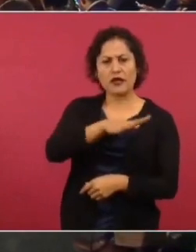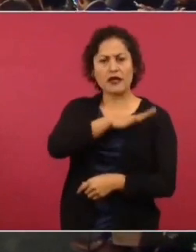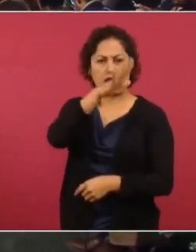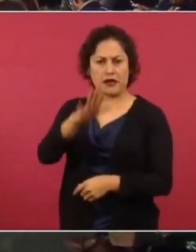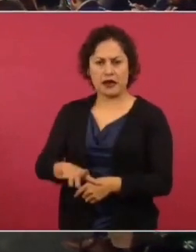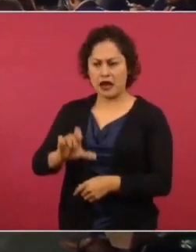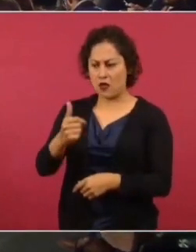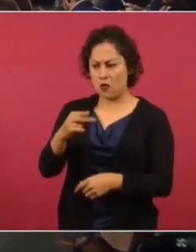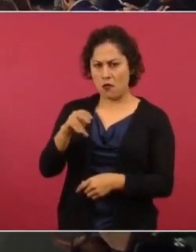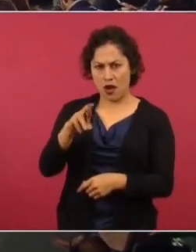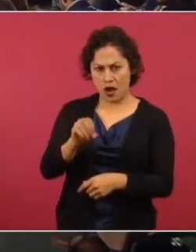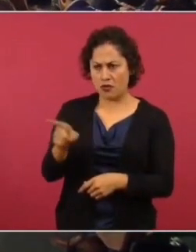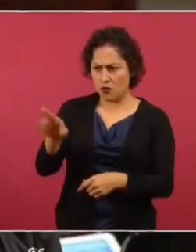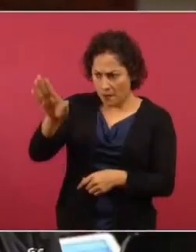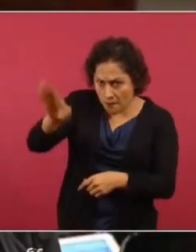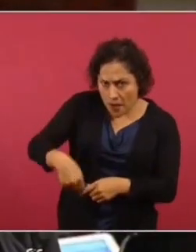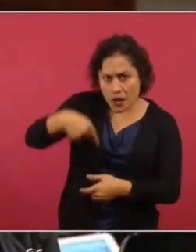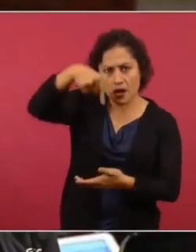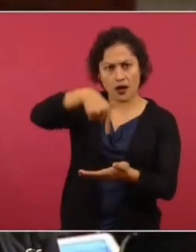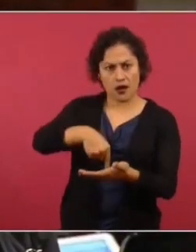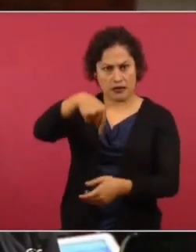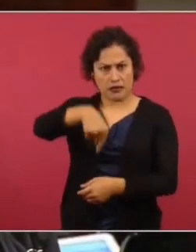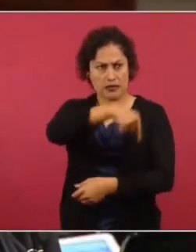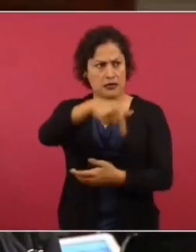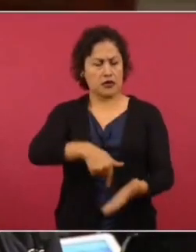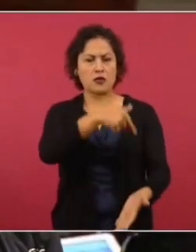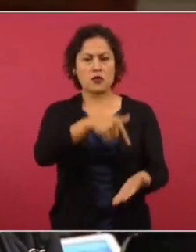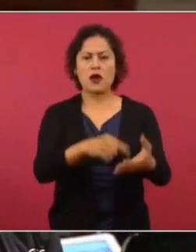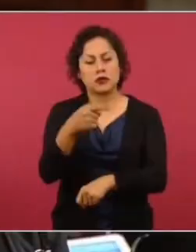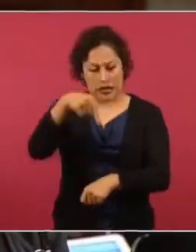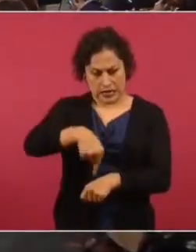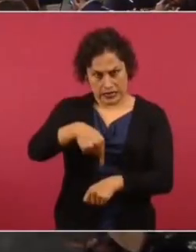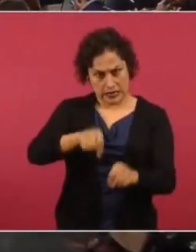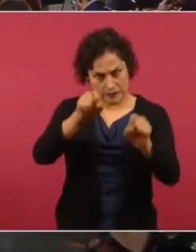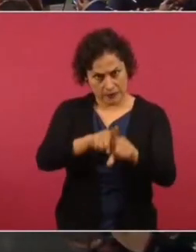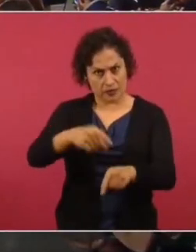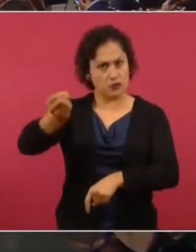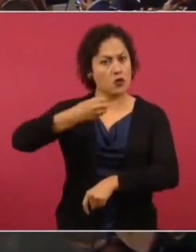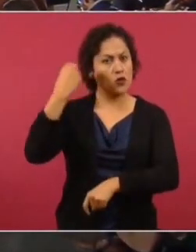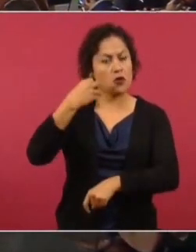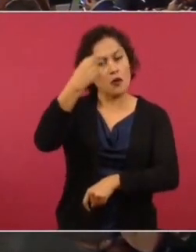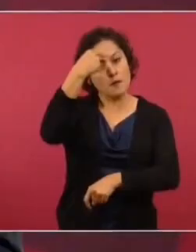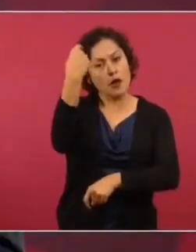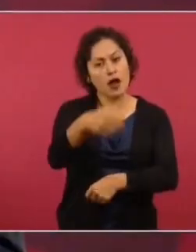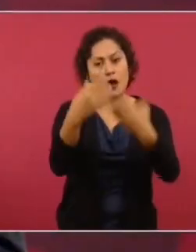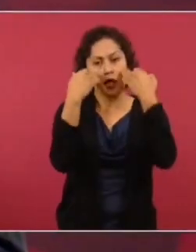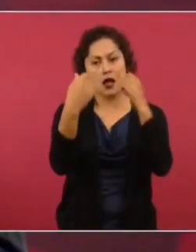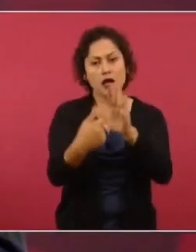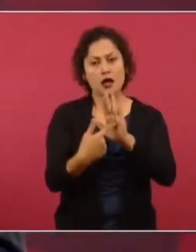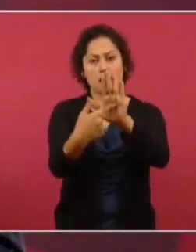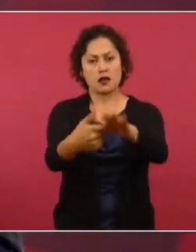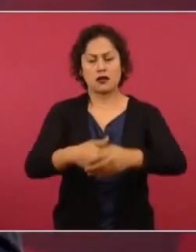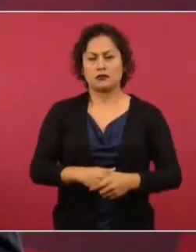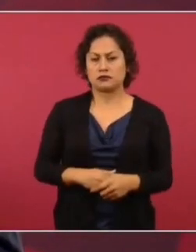humanos. Dijo que no espían, que investigan y de manera inteligente. No, tiene por qué